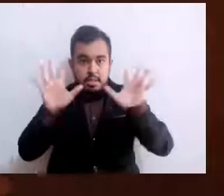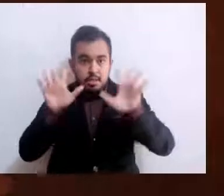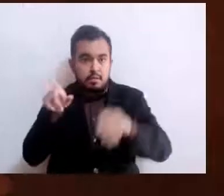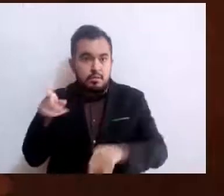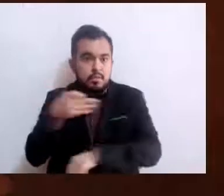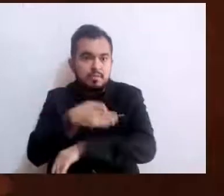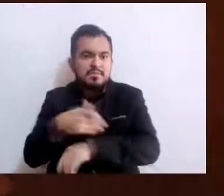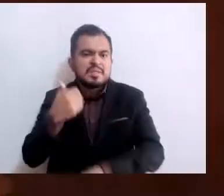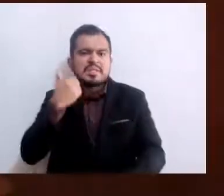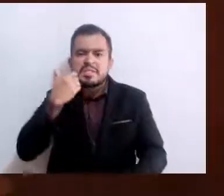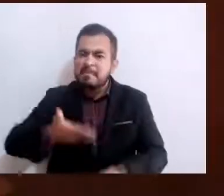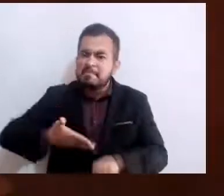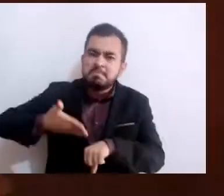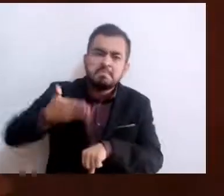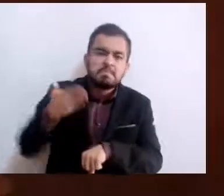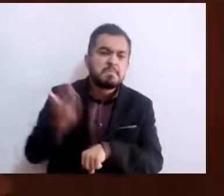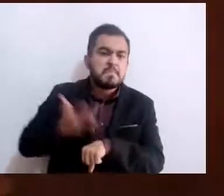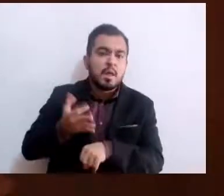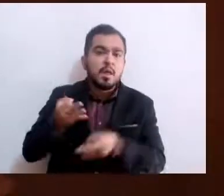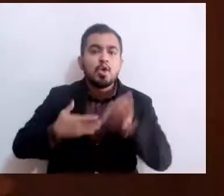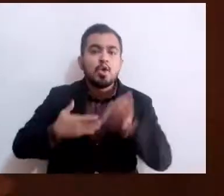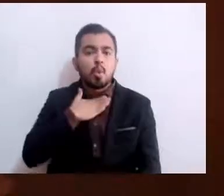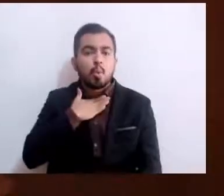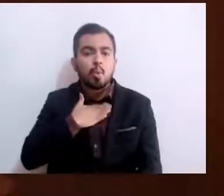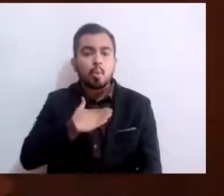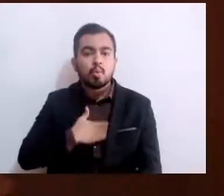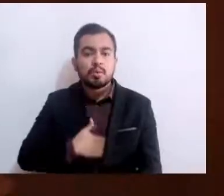justicia y lo único que pedían era